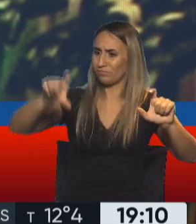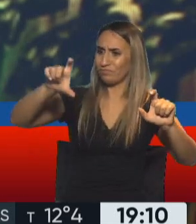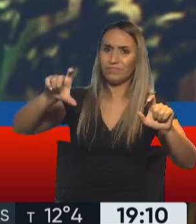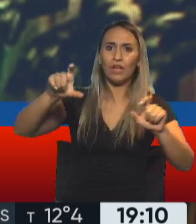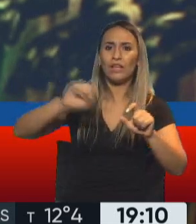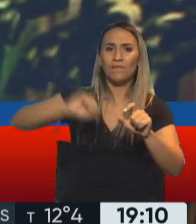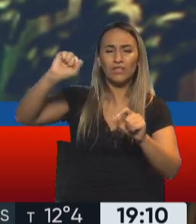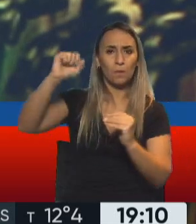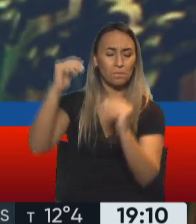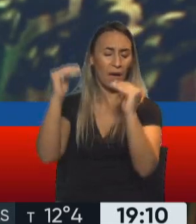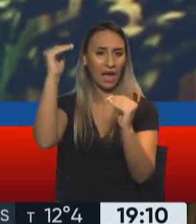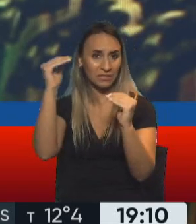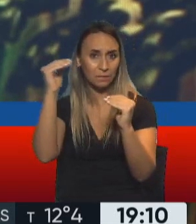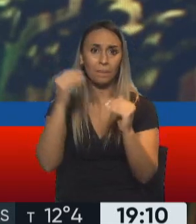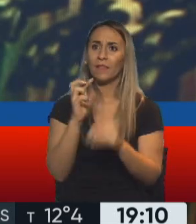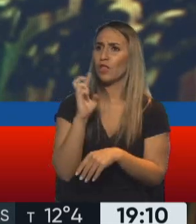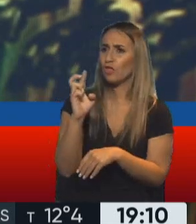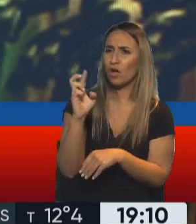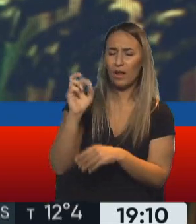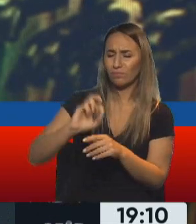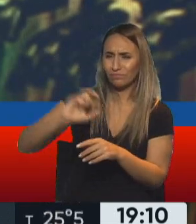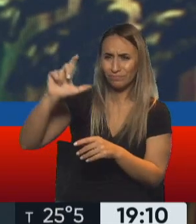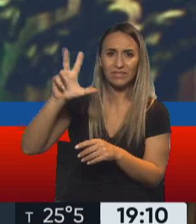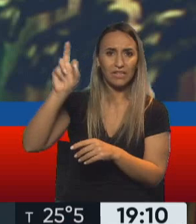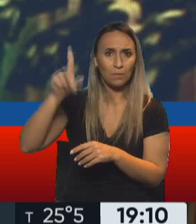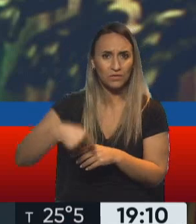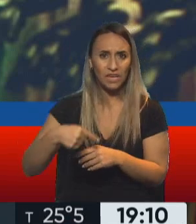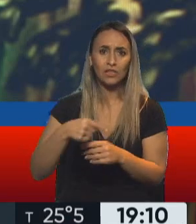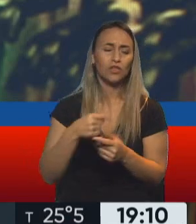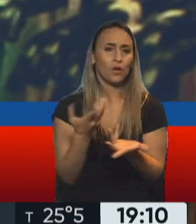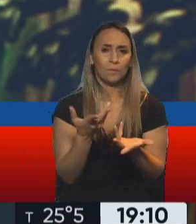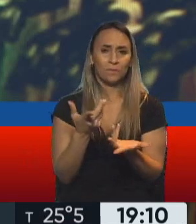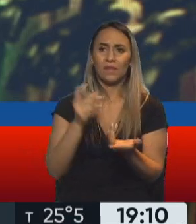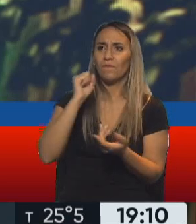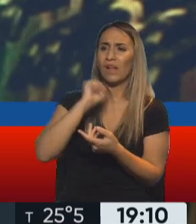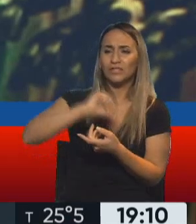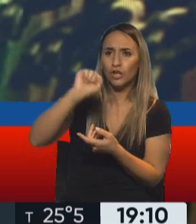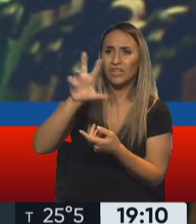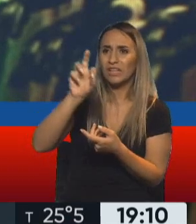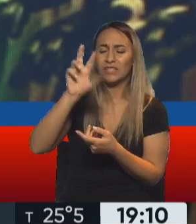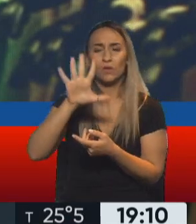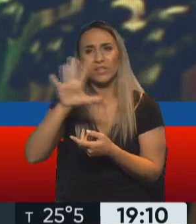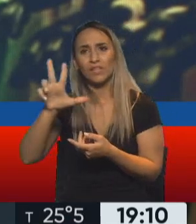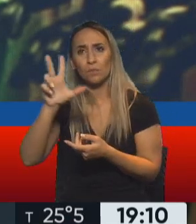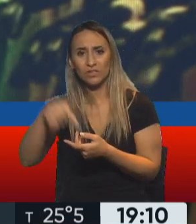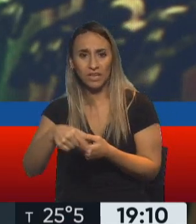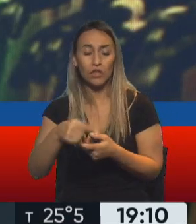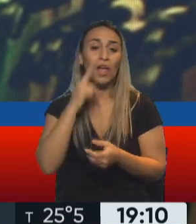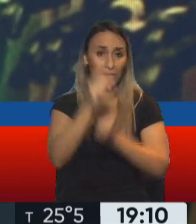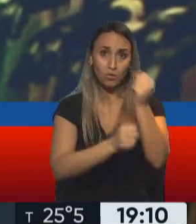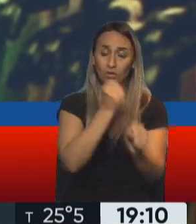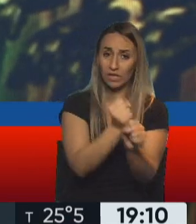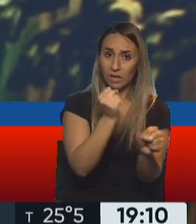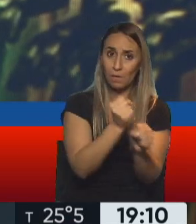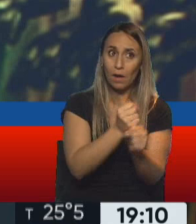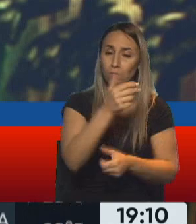una caída, el dólar se devaluó un 30%, a la inflación estamos en un 53%, la electricidad de las industrias, si bien creció bastante,